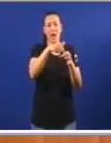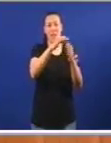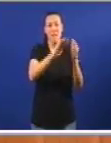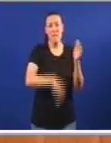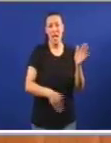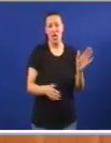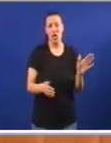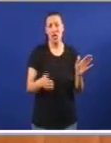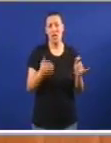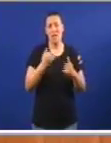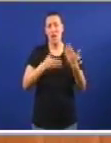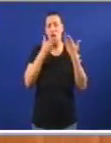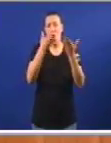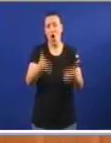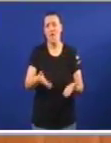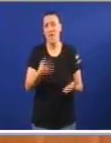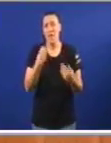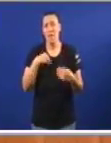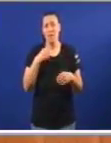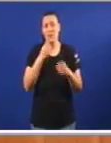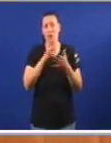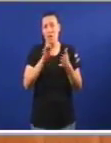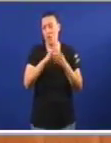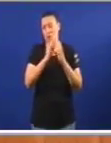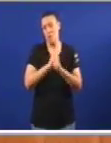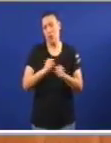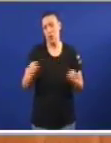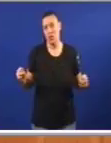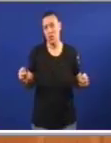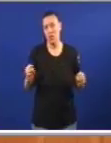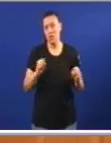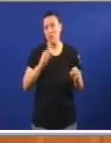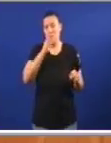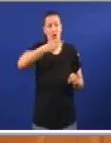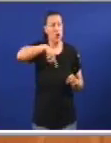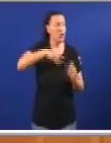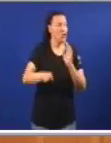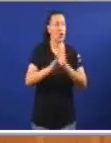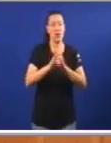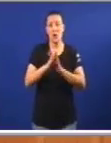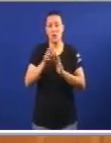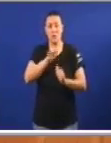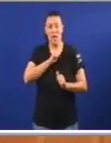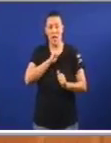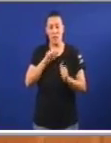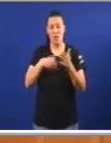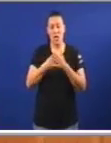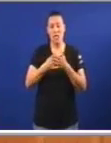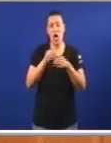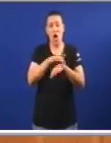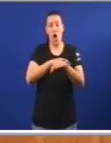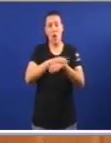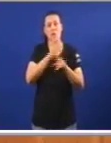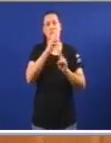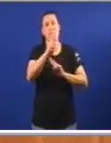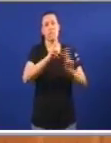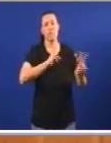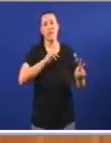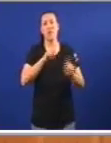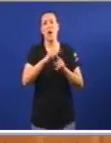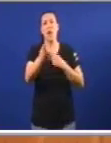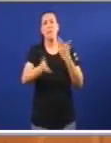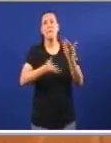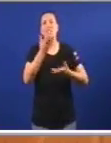imposible ofrecer o mesmo servizo. Seguimos, por certo, agardando que o Goberno se digne en contestar as peticións